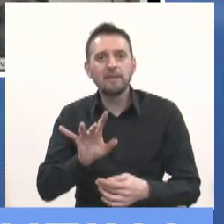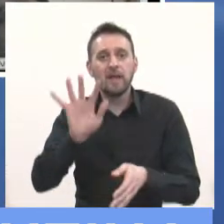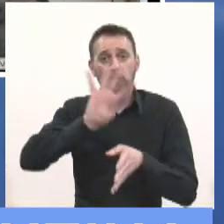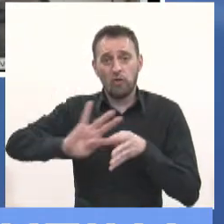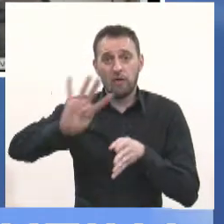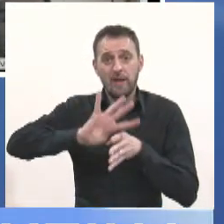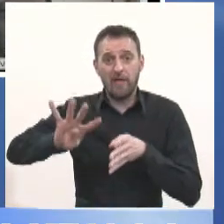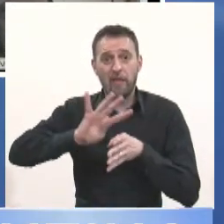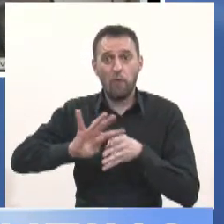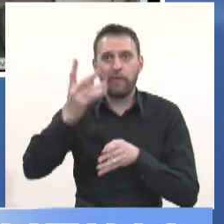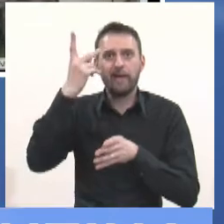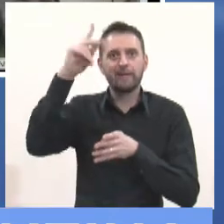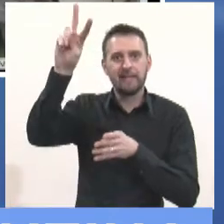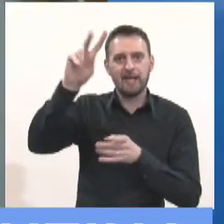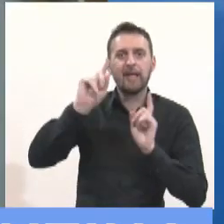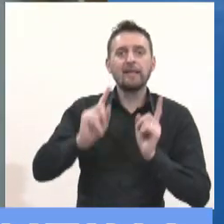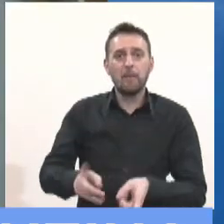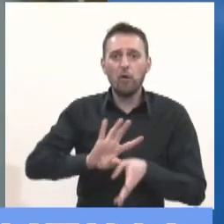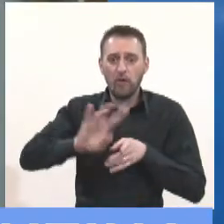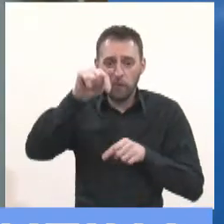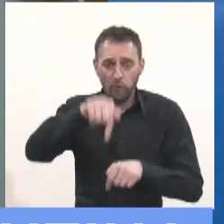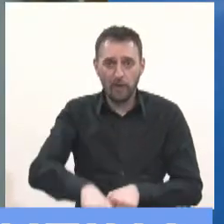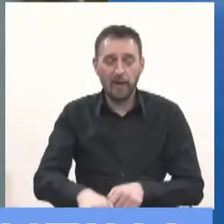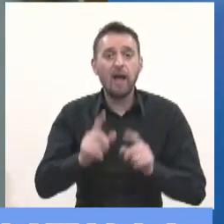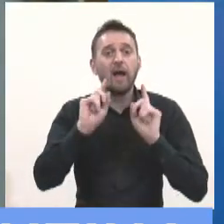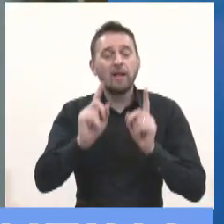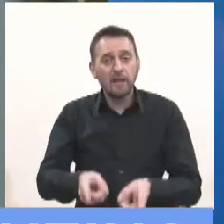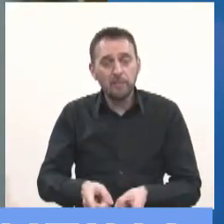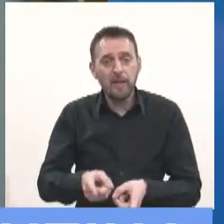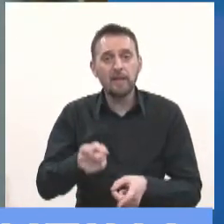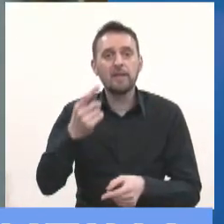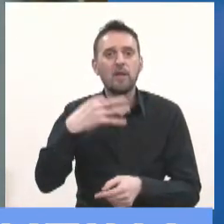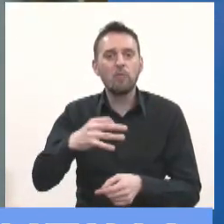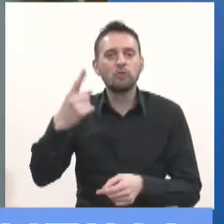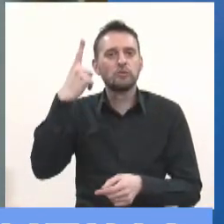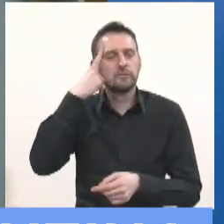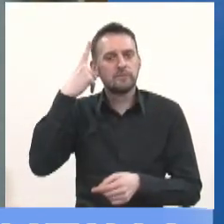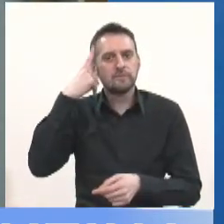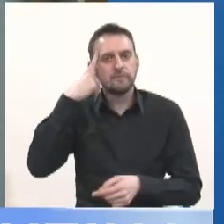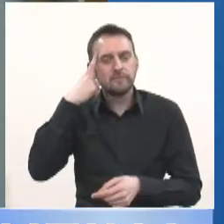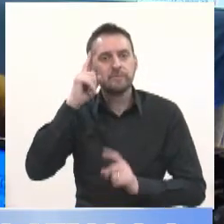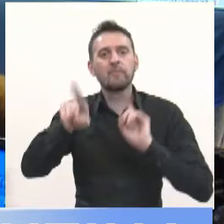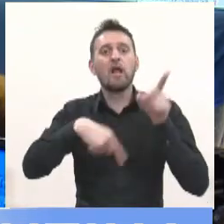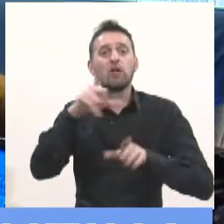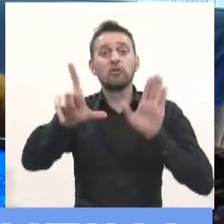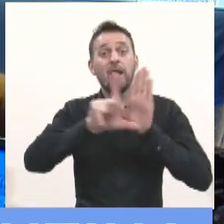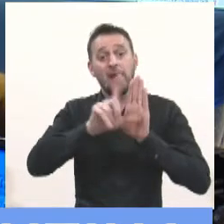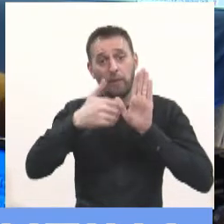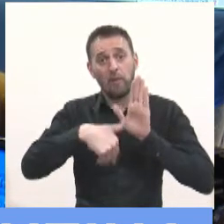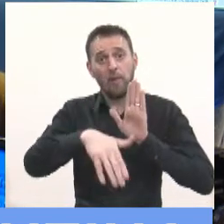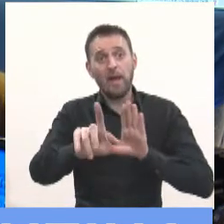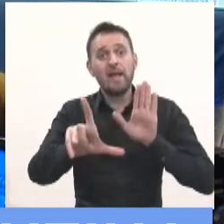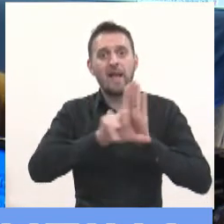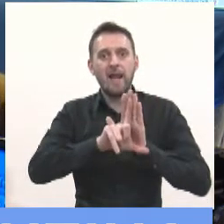bajo legislación extranjera, sino también con esta. Y también tenemos que prepararnos para seguramente la otra ley que va a venir al Congreso, que